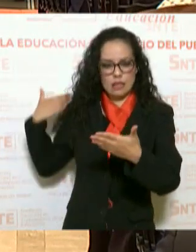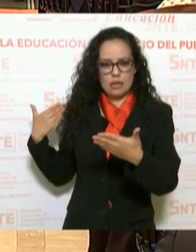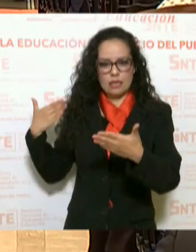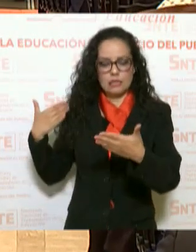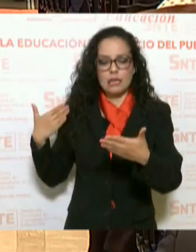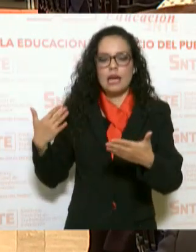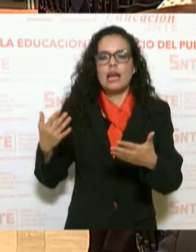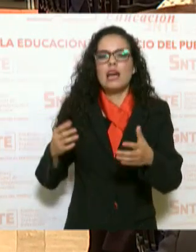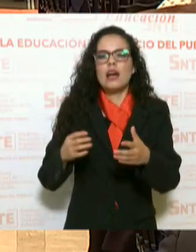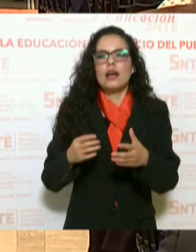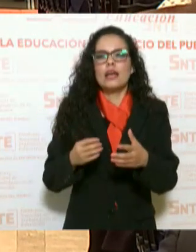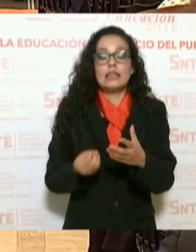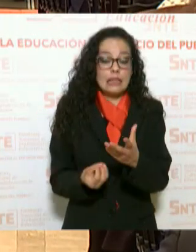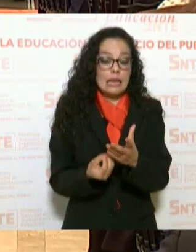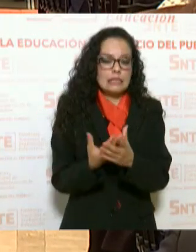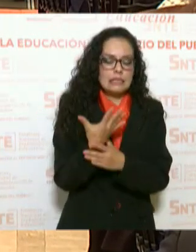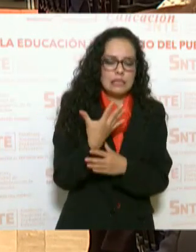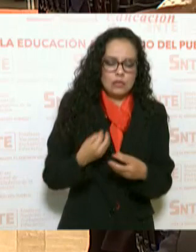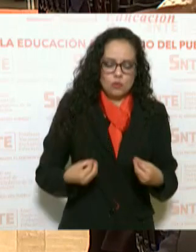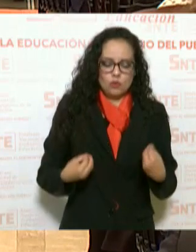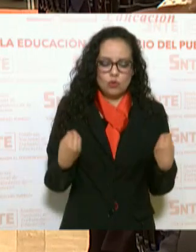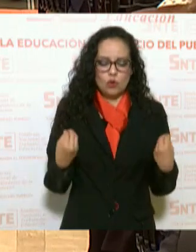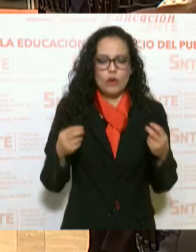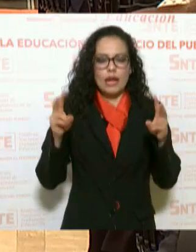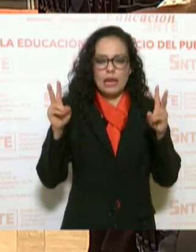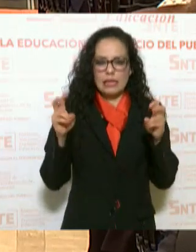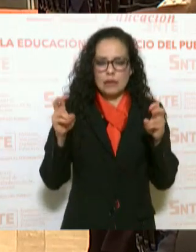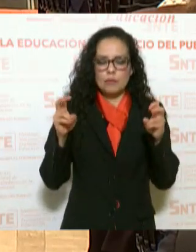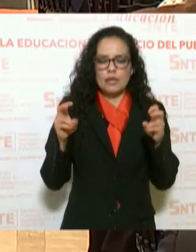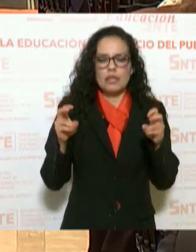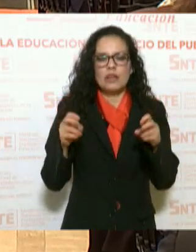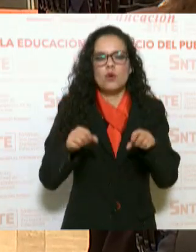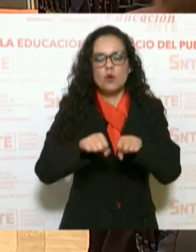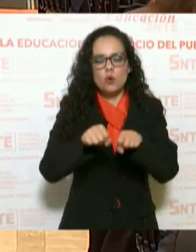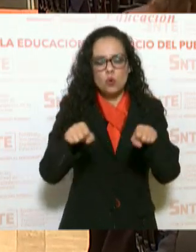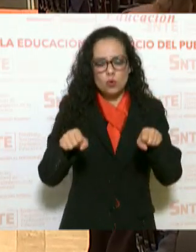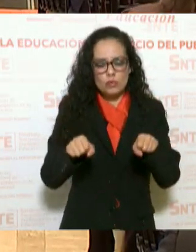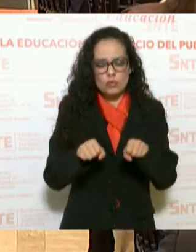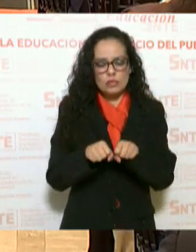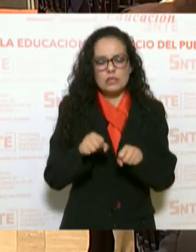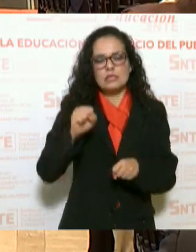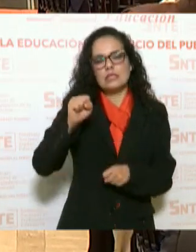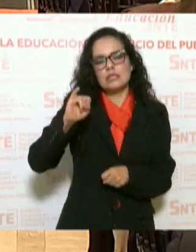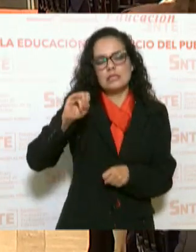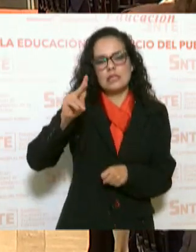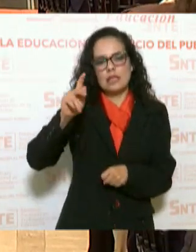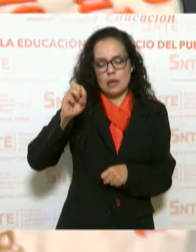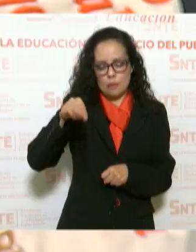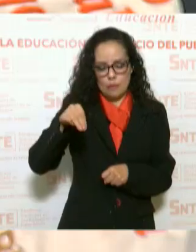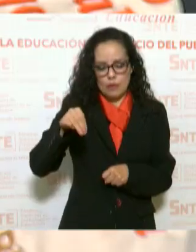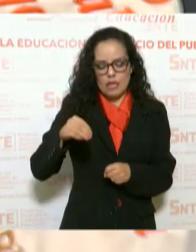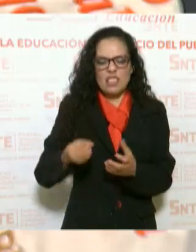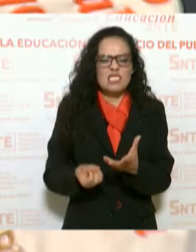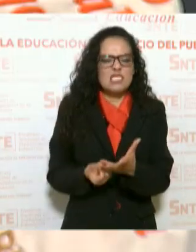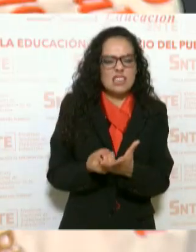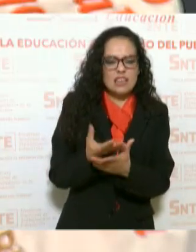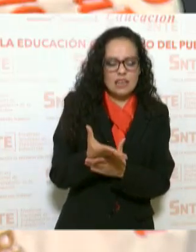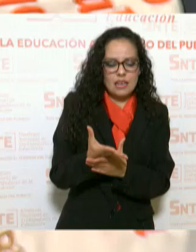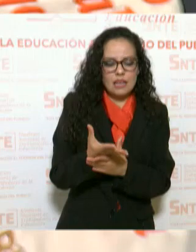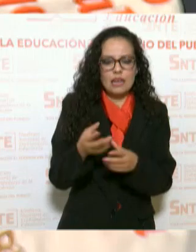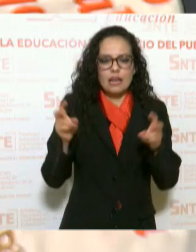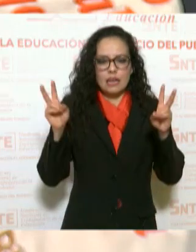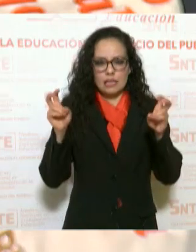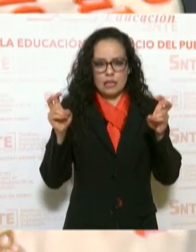sistema de salir adelante, sacar adelante todo esto, y con una campaña global que